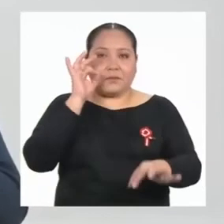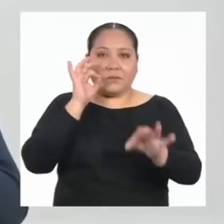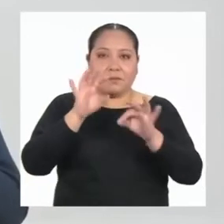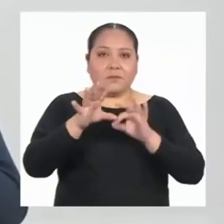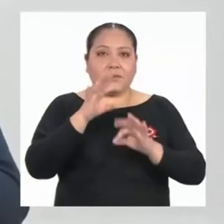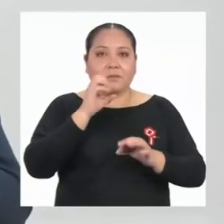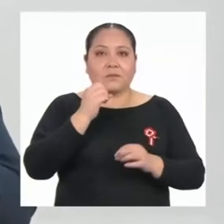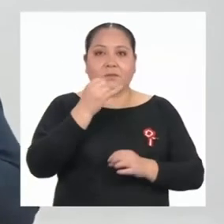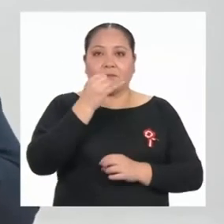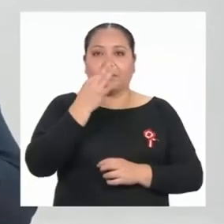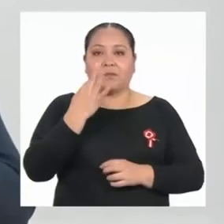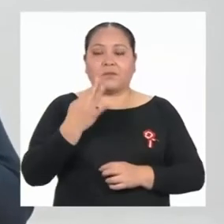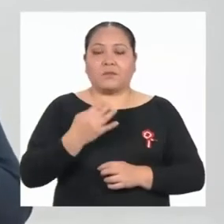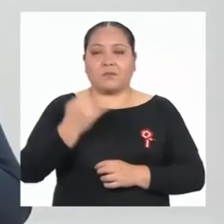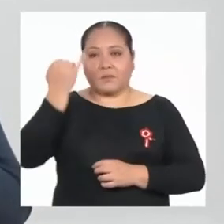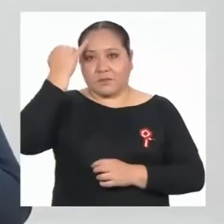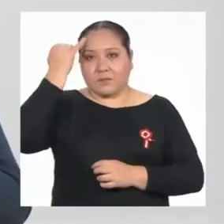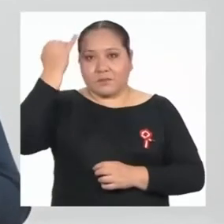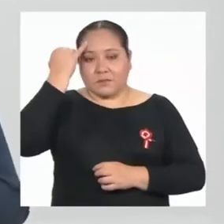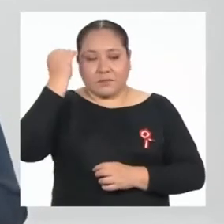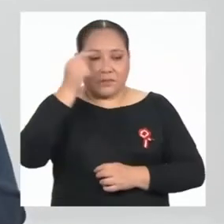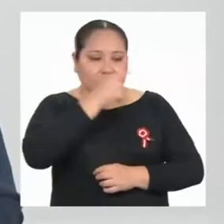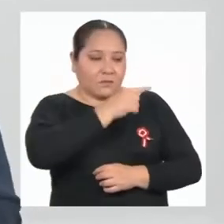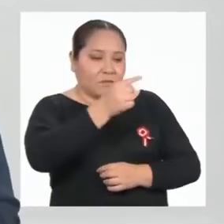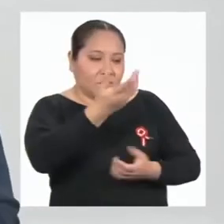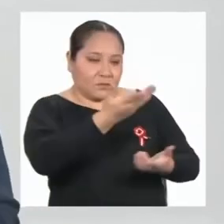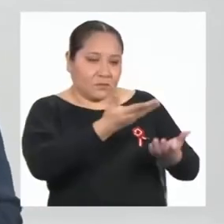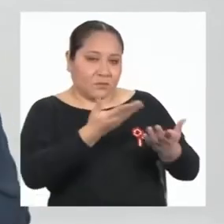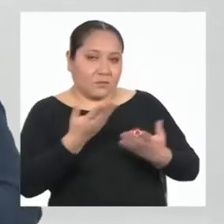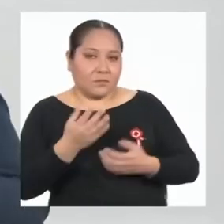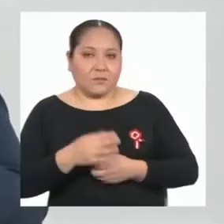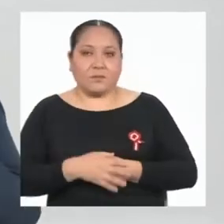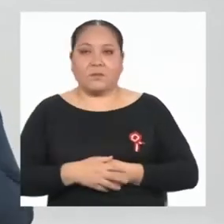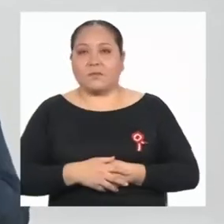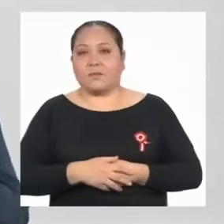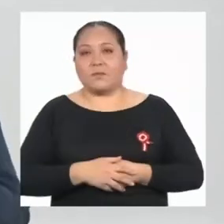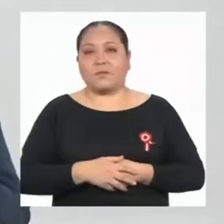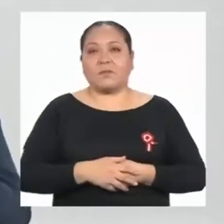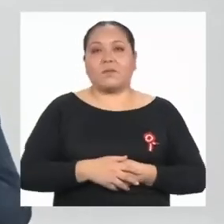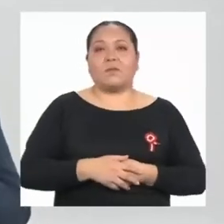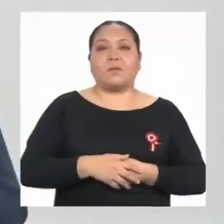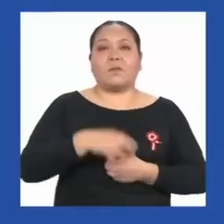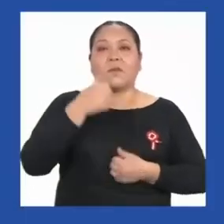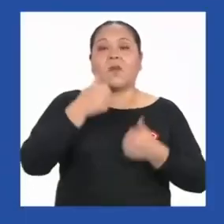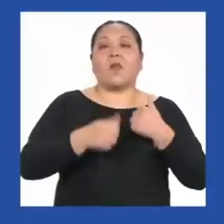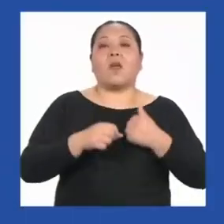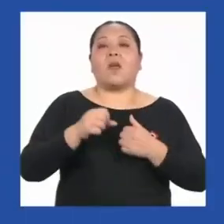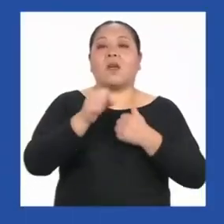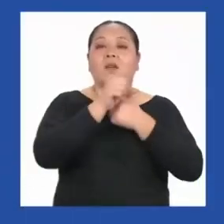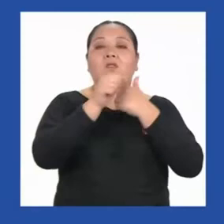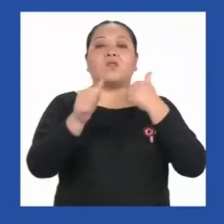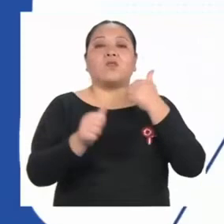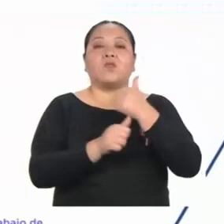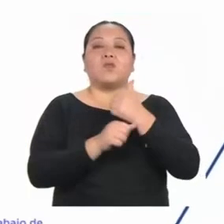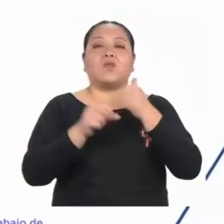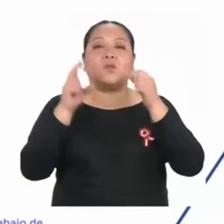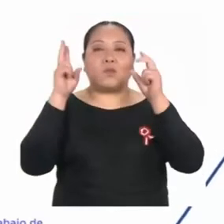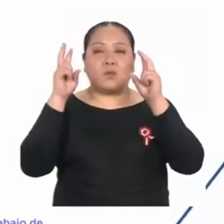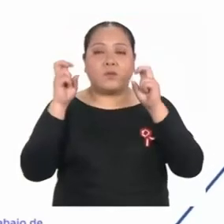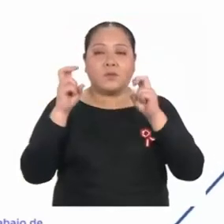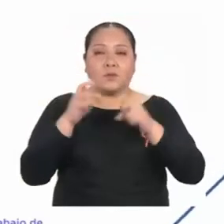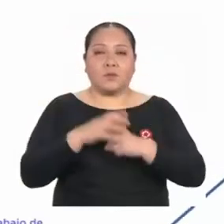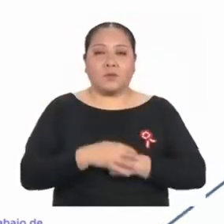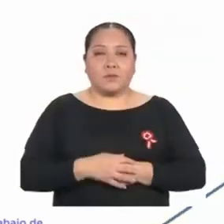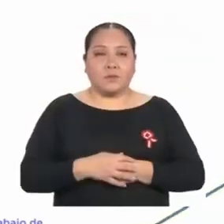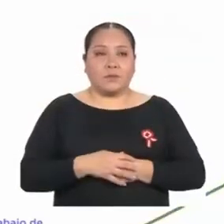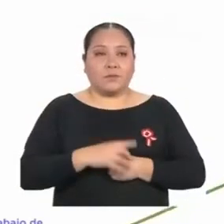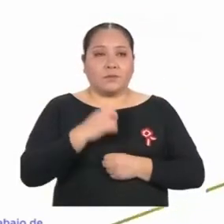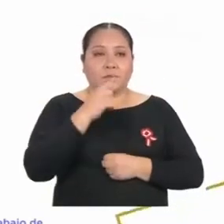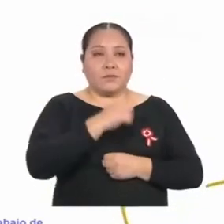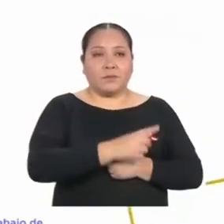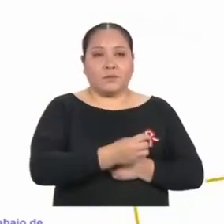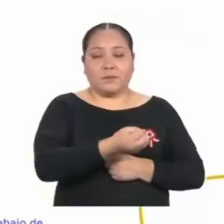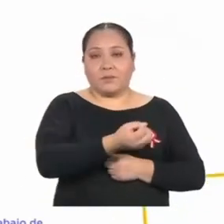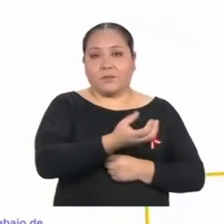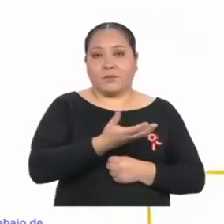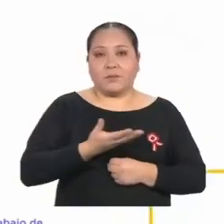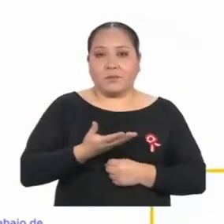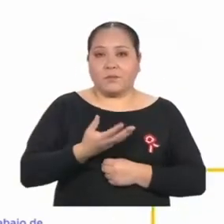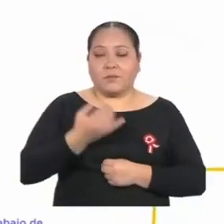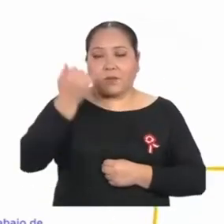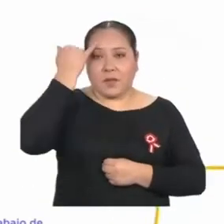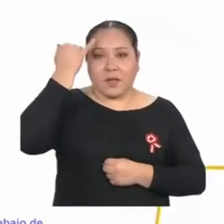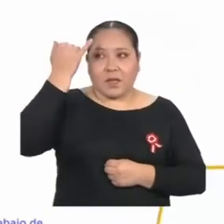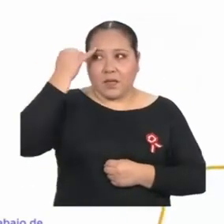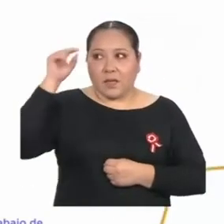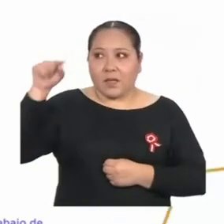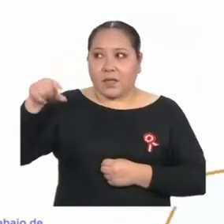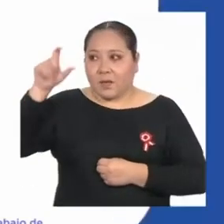algunos referentes que el texto brinda. Ahora, ¿cuál es el subtema? Nos habla de la idea de la autora para